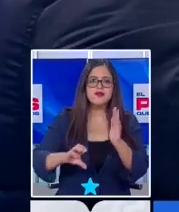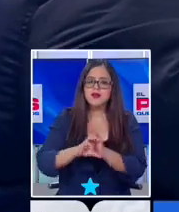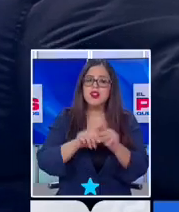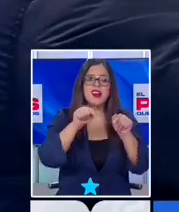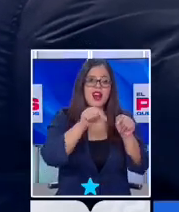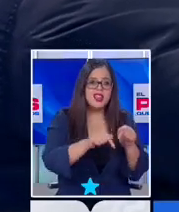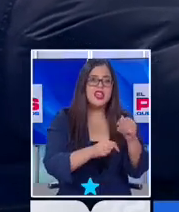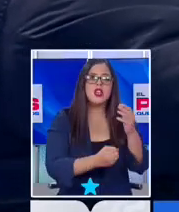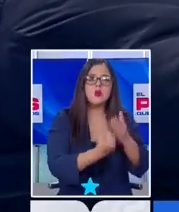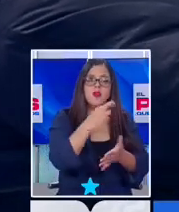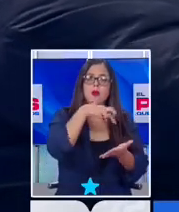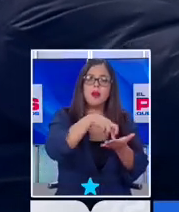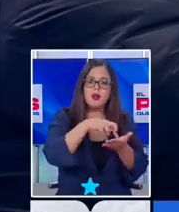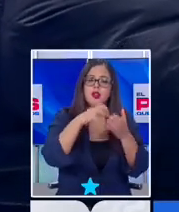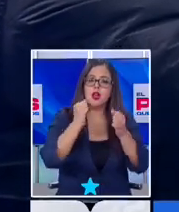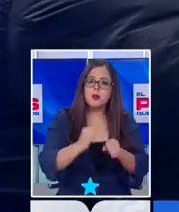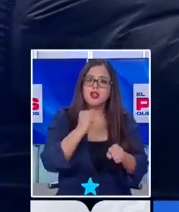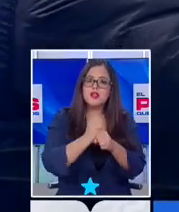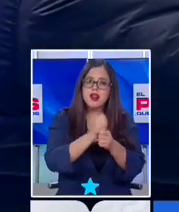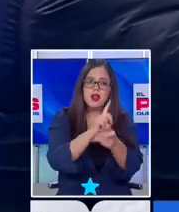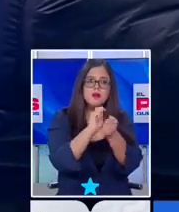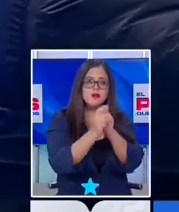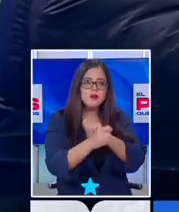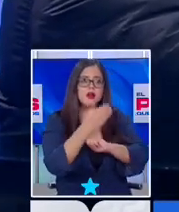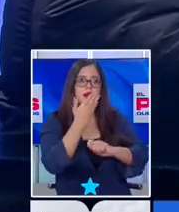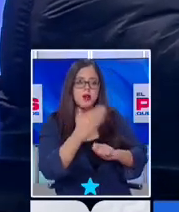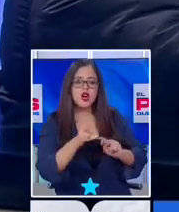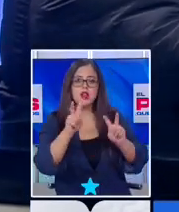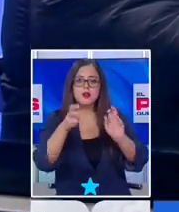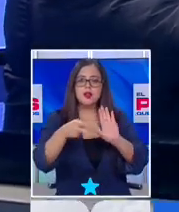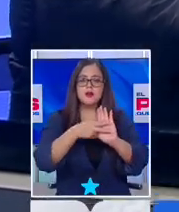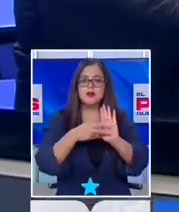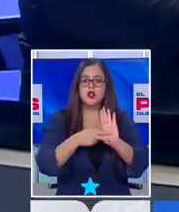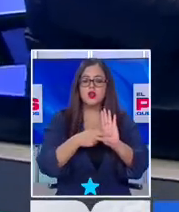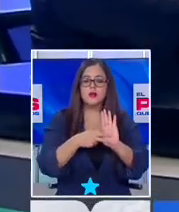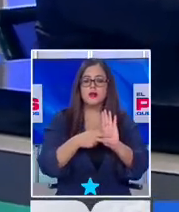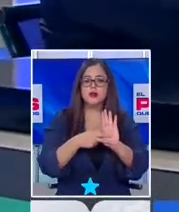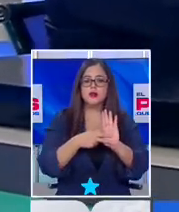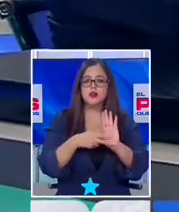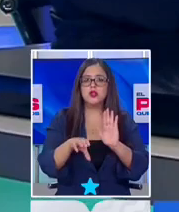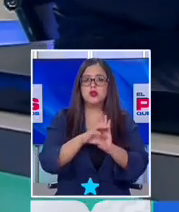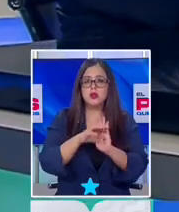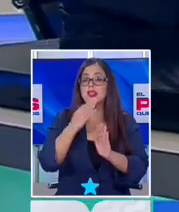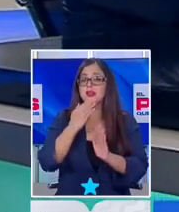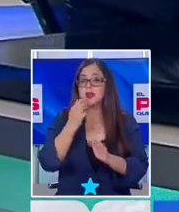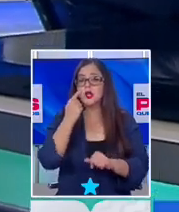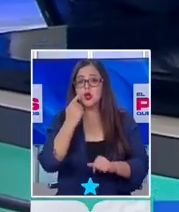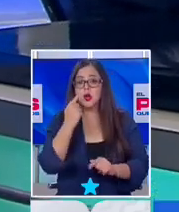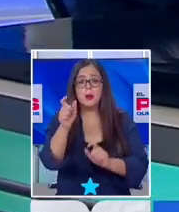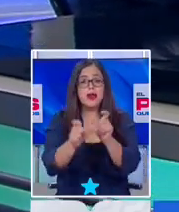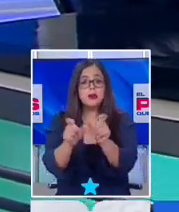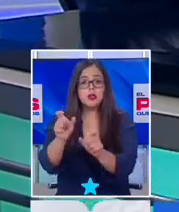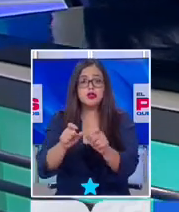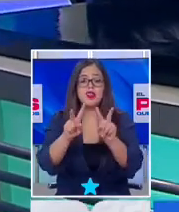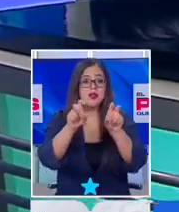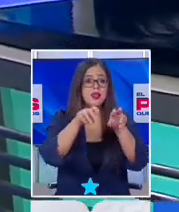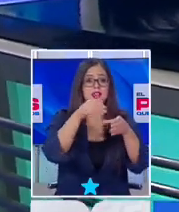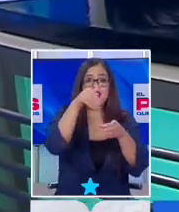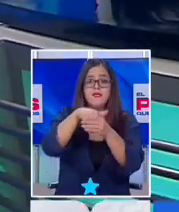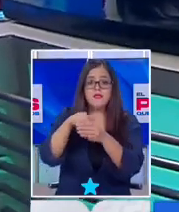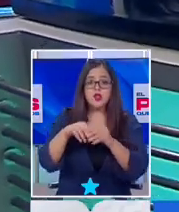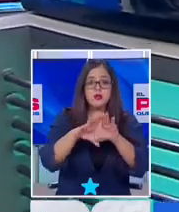parlamento que puede trabajar que puede ir mejorando cierto las normas constitucionales también decirle a la comunidad de que los cuadros para